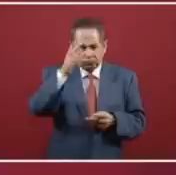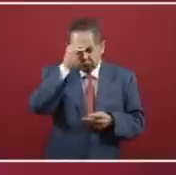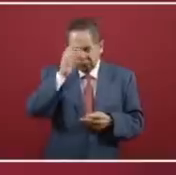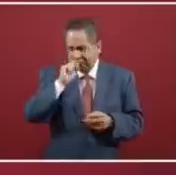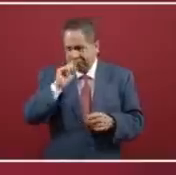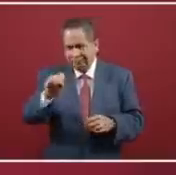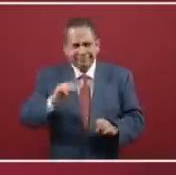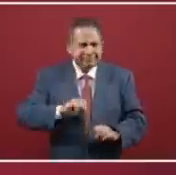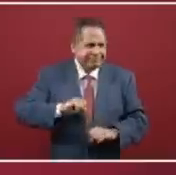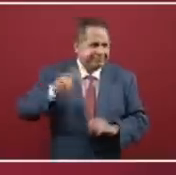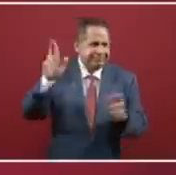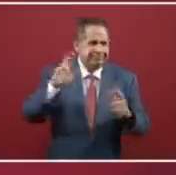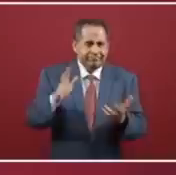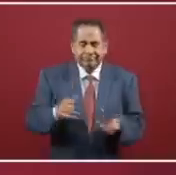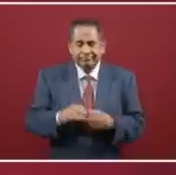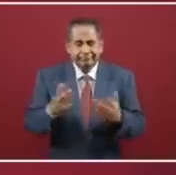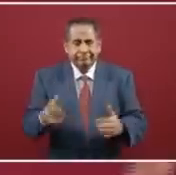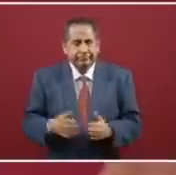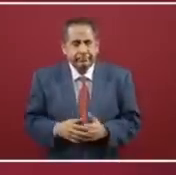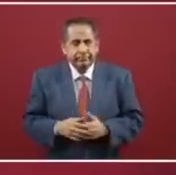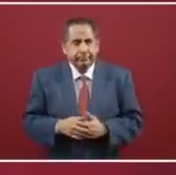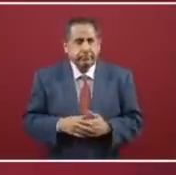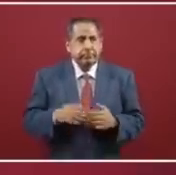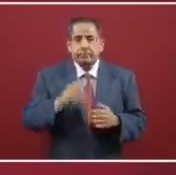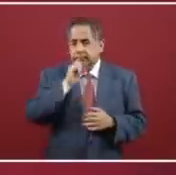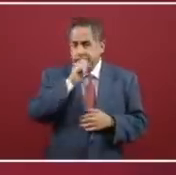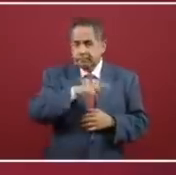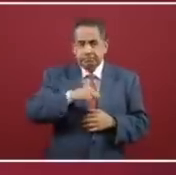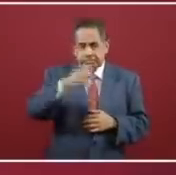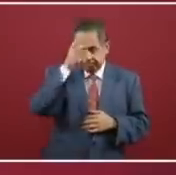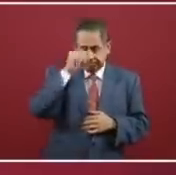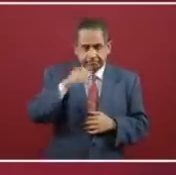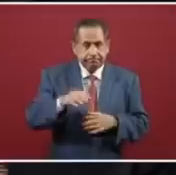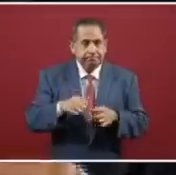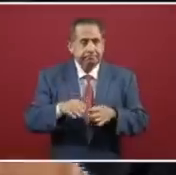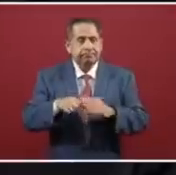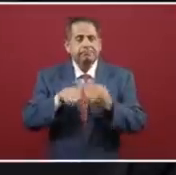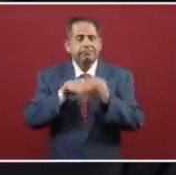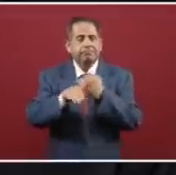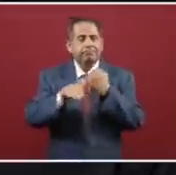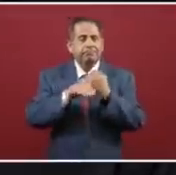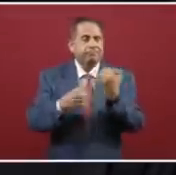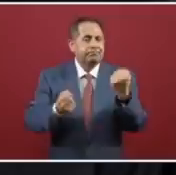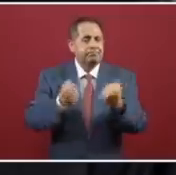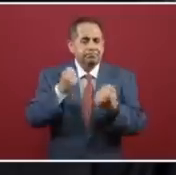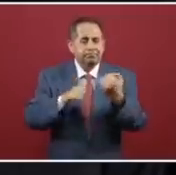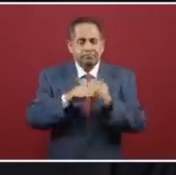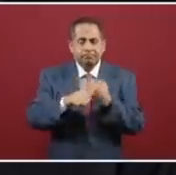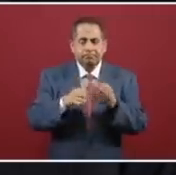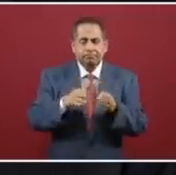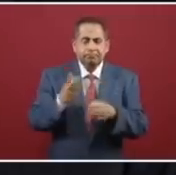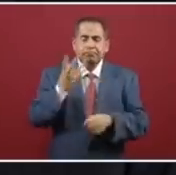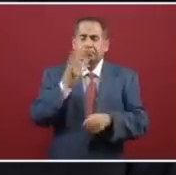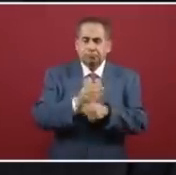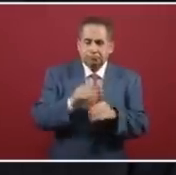como no van a ser de acuerdo en que se amplíe la carretera de salina cruz acayucan